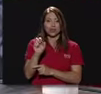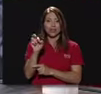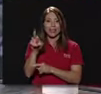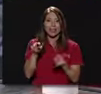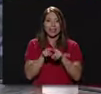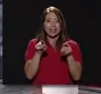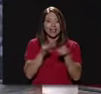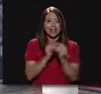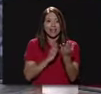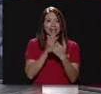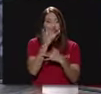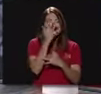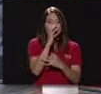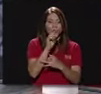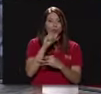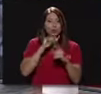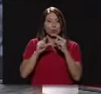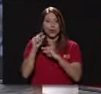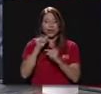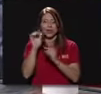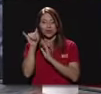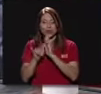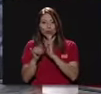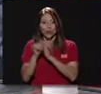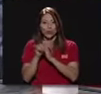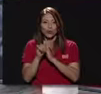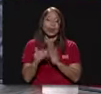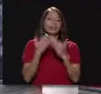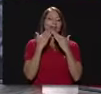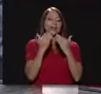www.una.ac.cr. y también en nuestros perfiles de Facebook, Twitter y